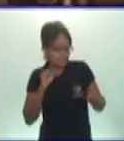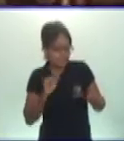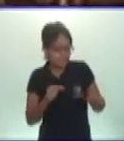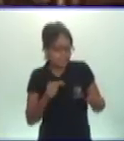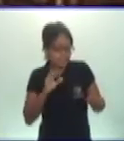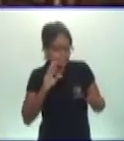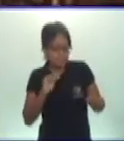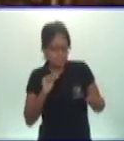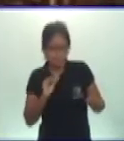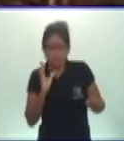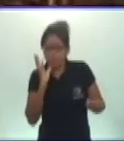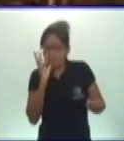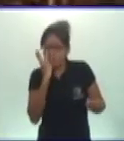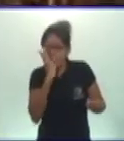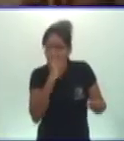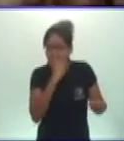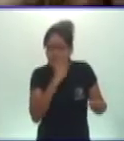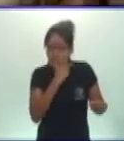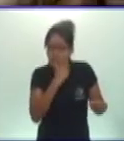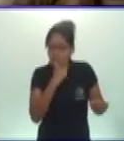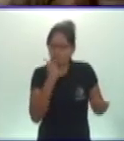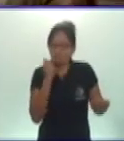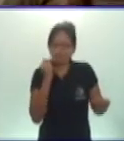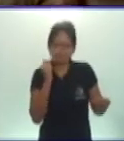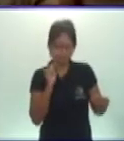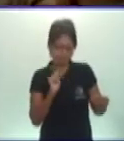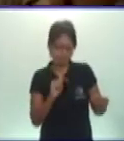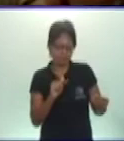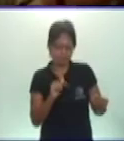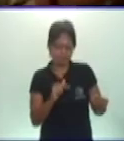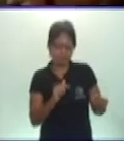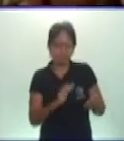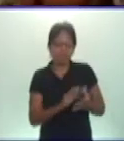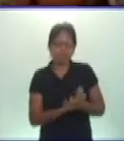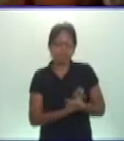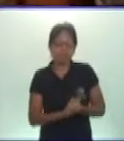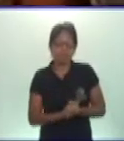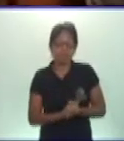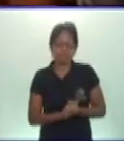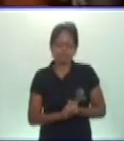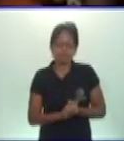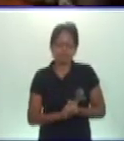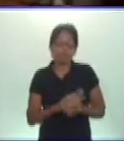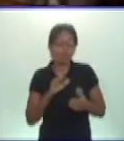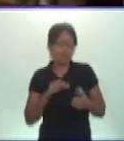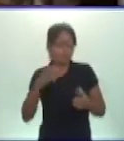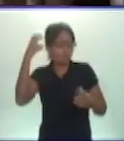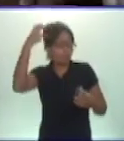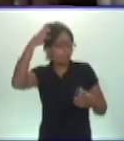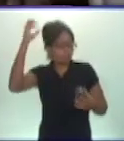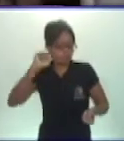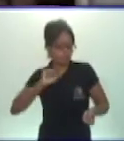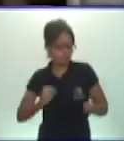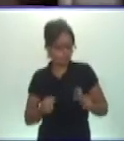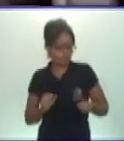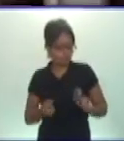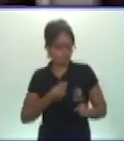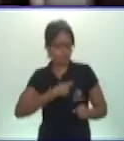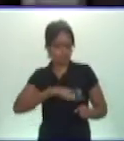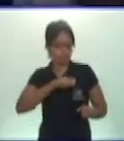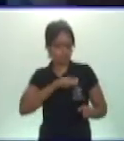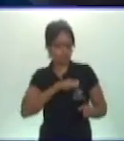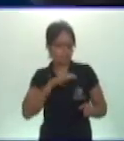Eso condicionó que el gobernador de la Española, que era donde se asentaba el gobierno de los dominios españoles en estas